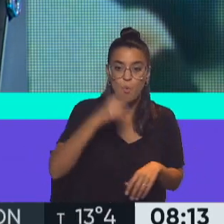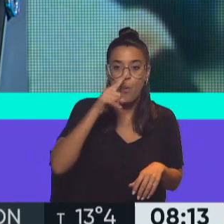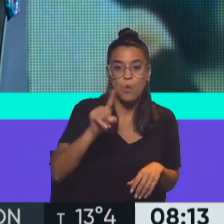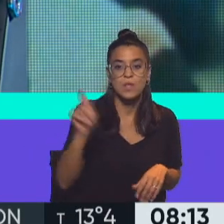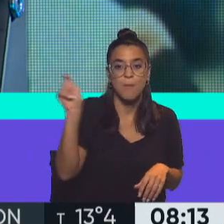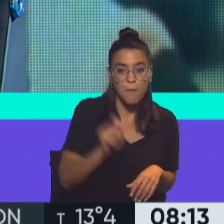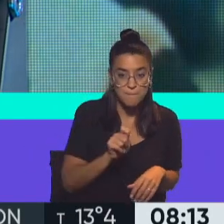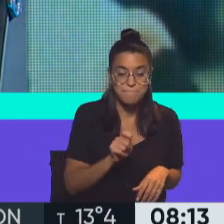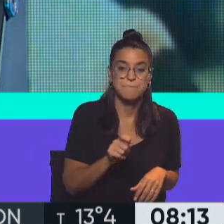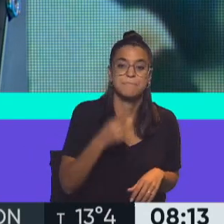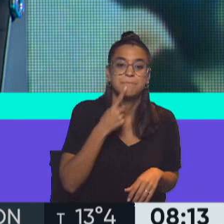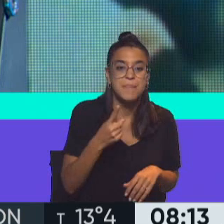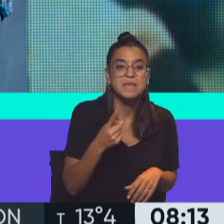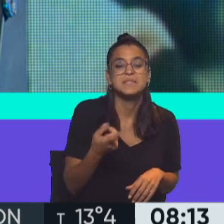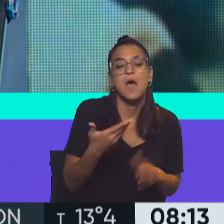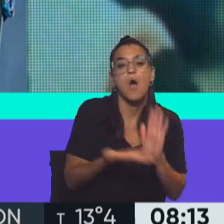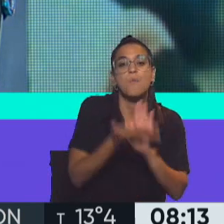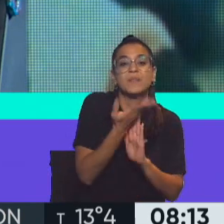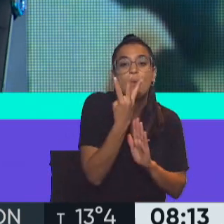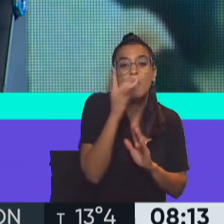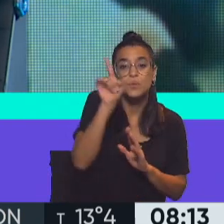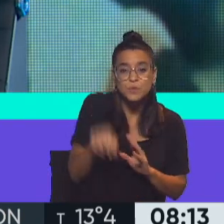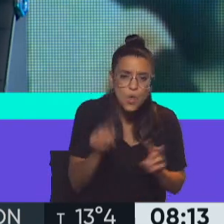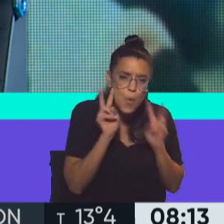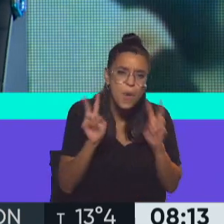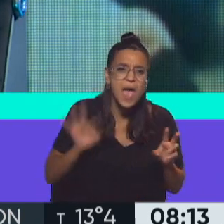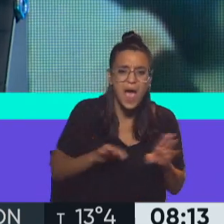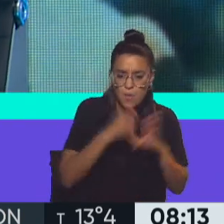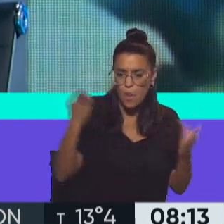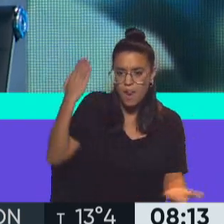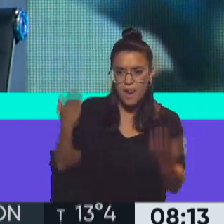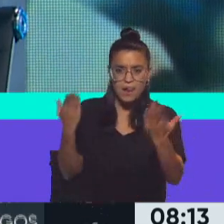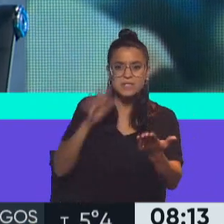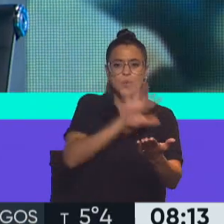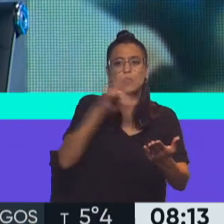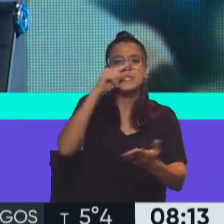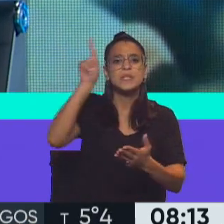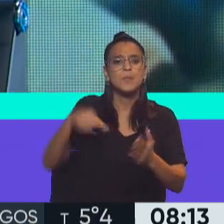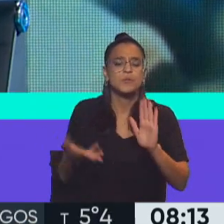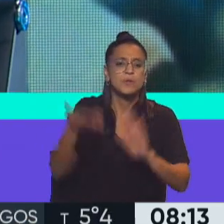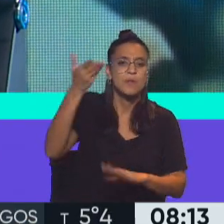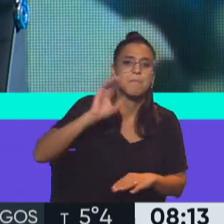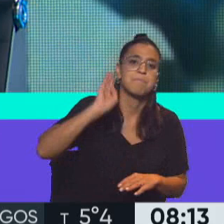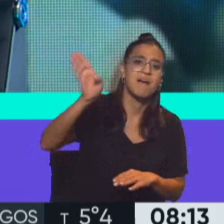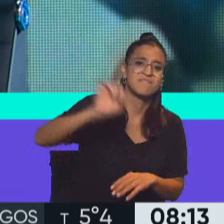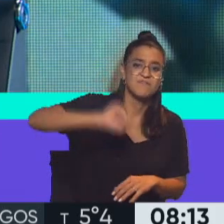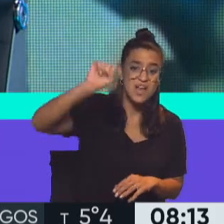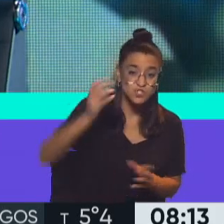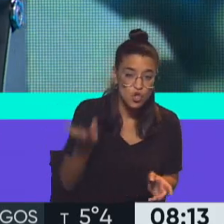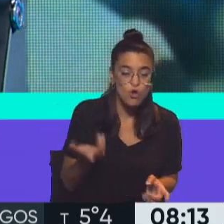septiembre, el empleo registrado privado aumentó 4% y cuando lo mirás interanual aumentó 57%, es decir, le ganó la inflación.